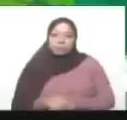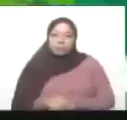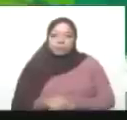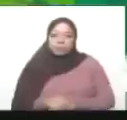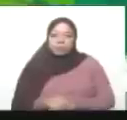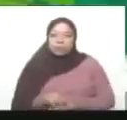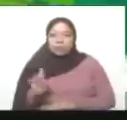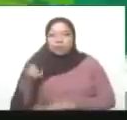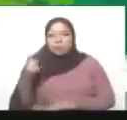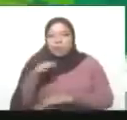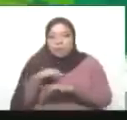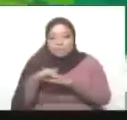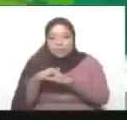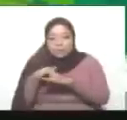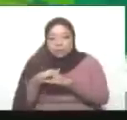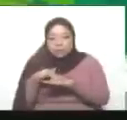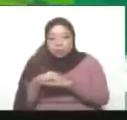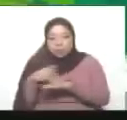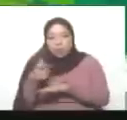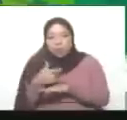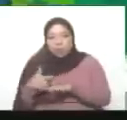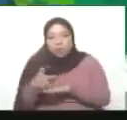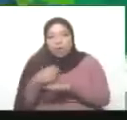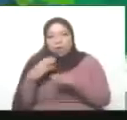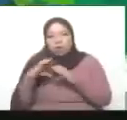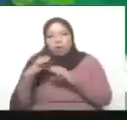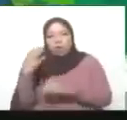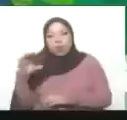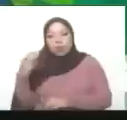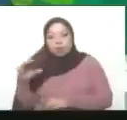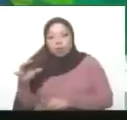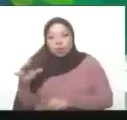que era el Primer Ministro del gobierno colonial